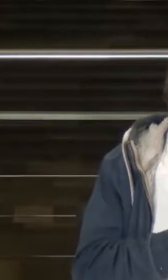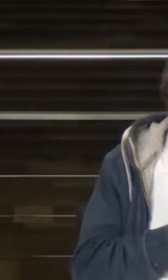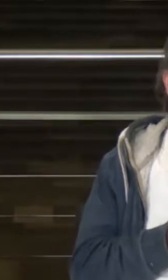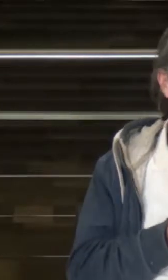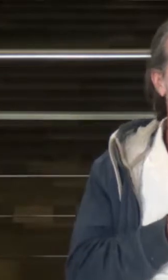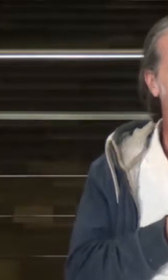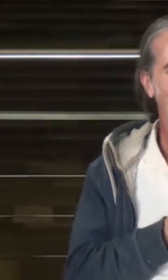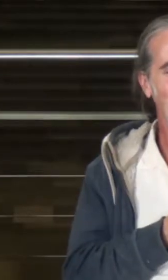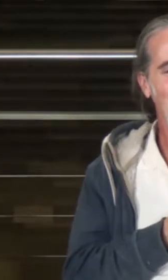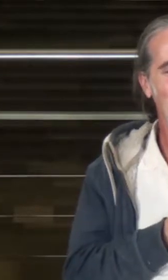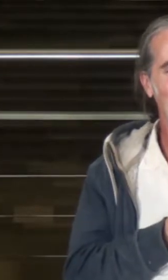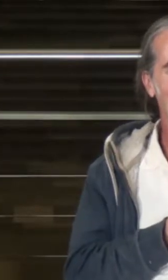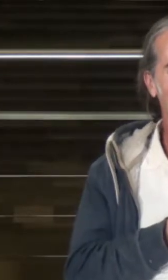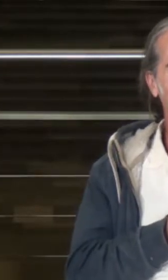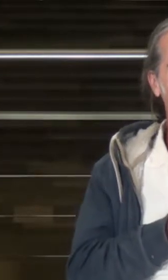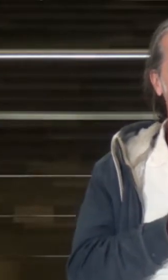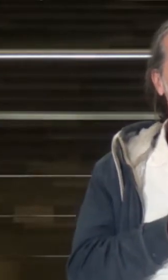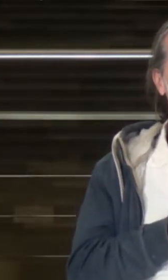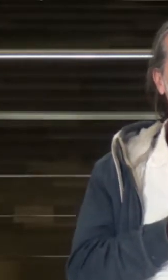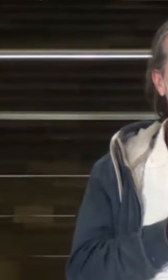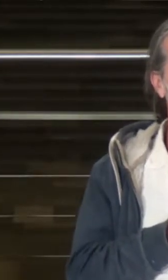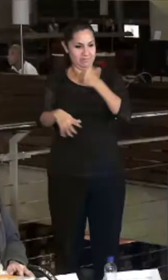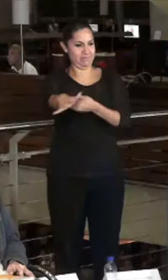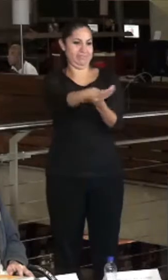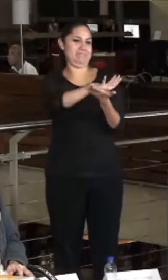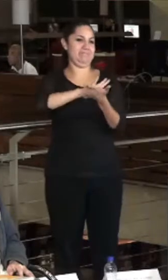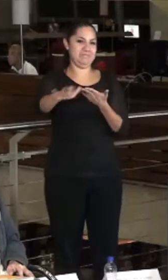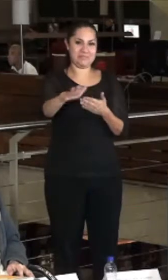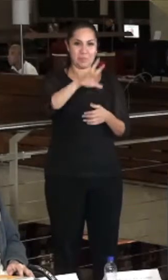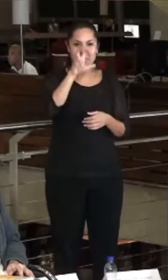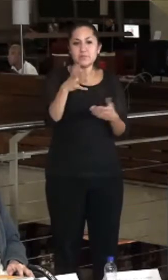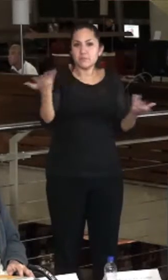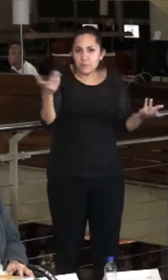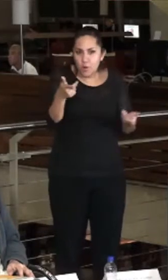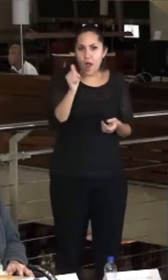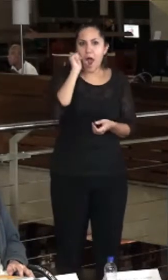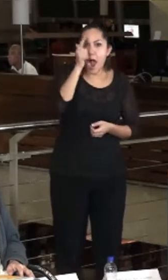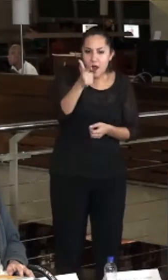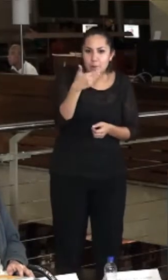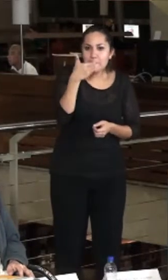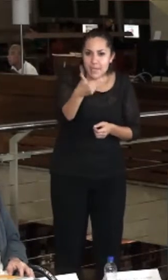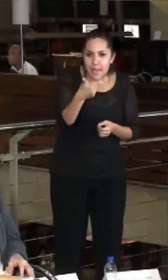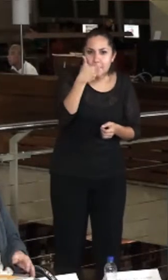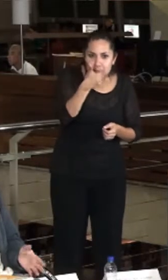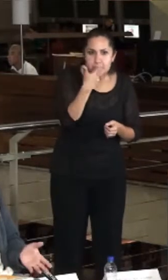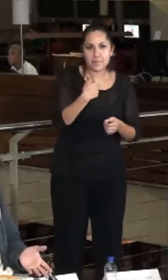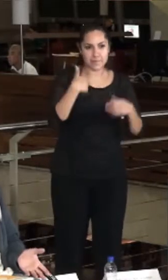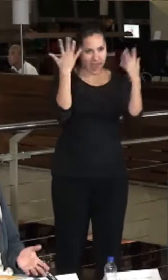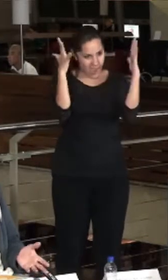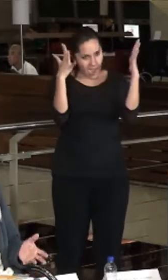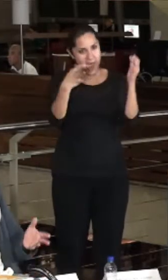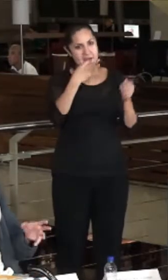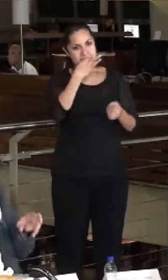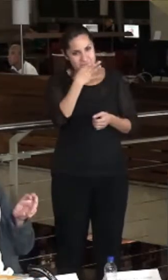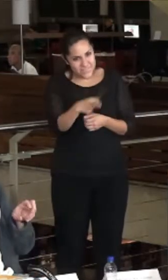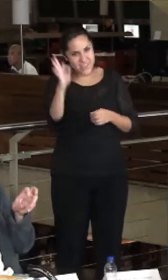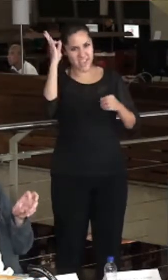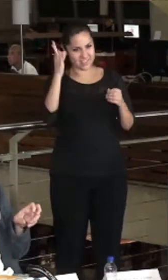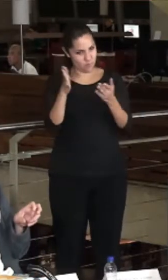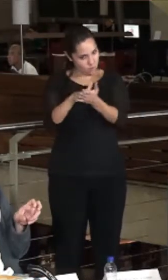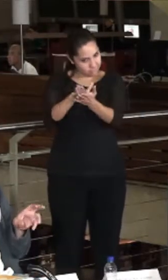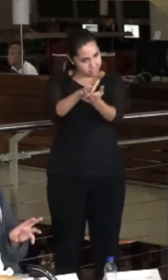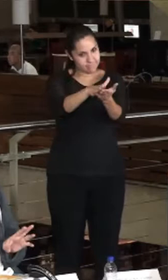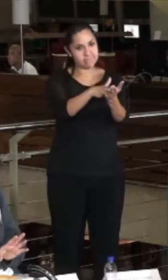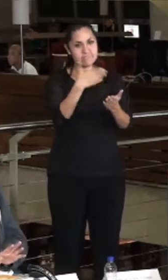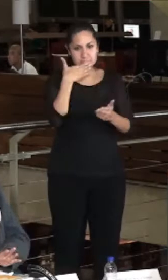pizza empiezas a festejar esas cosas la escalera como nunca le das presta atención a una